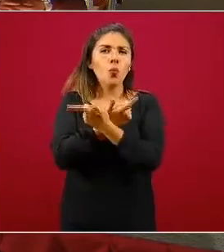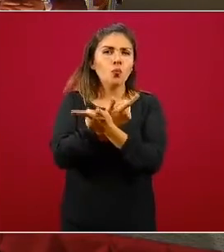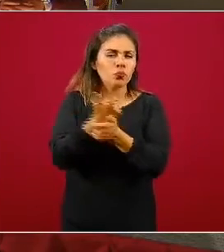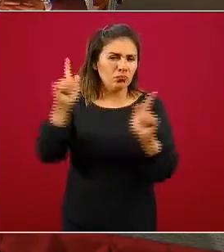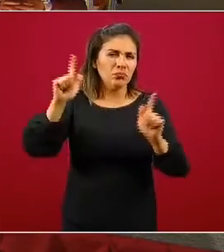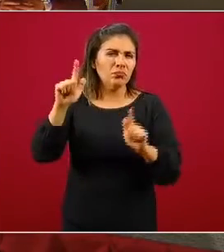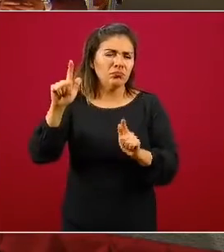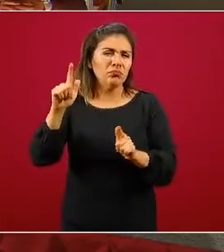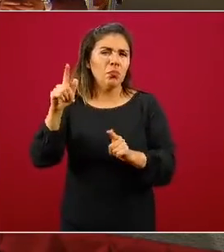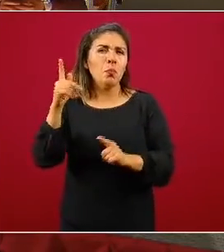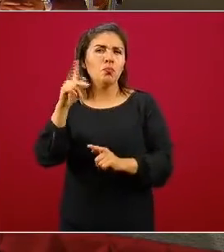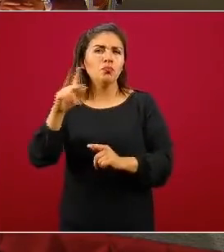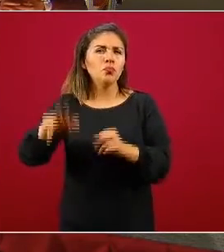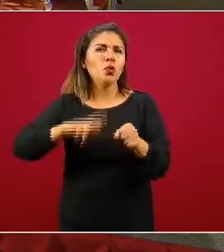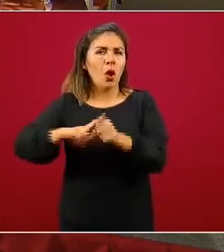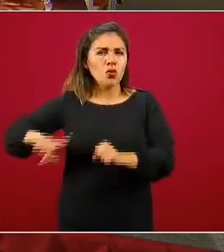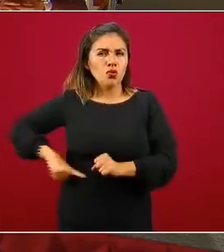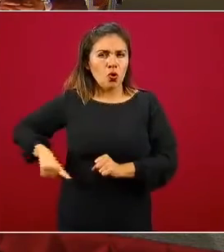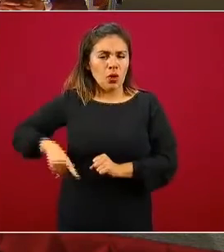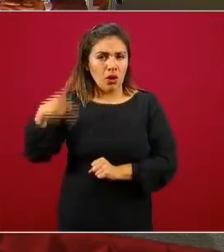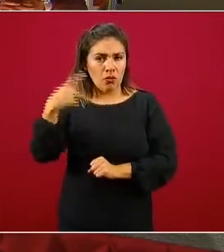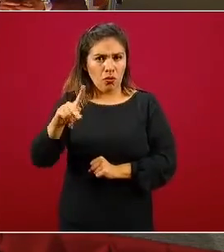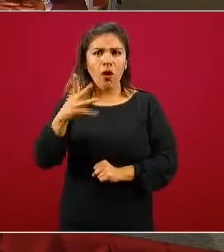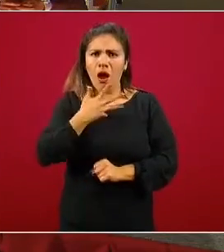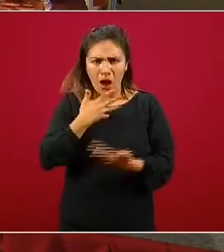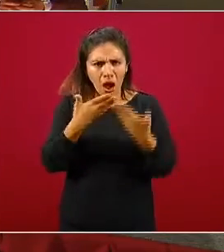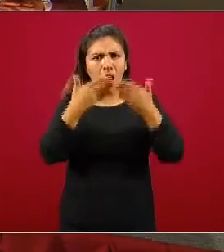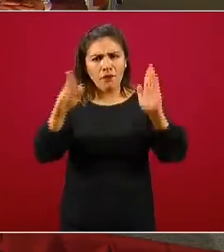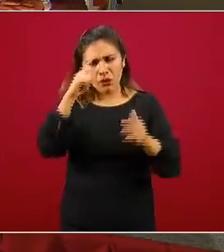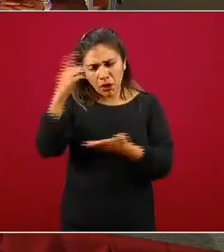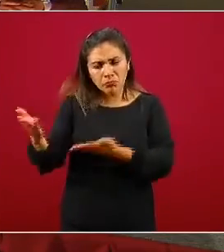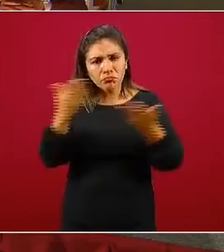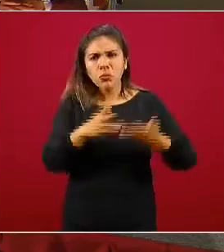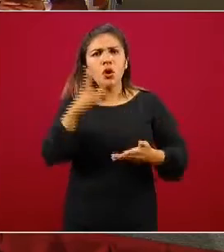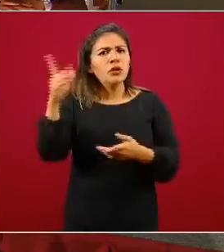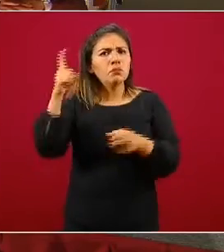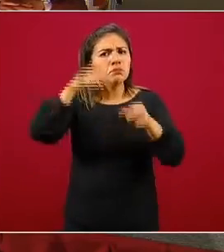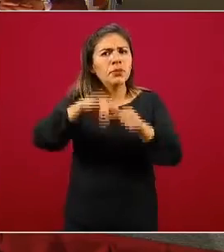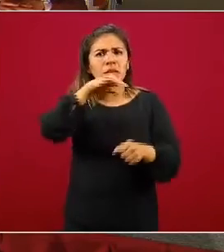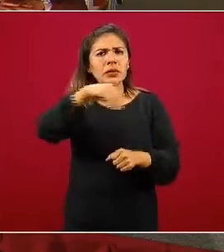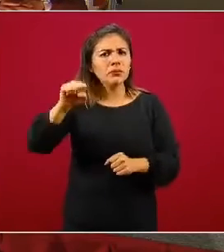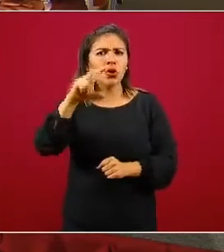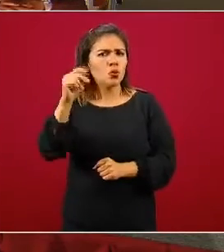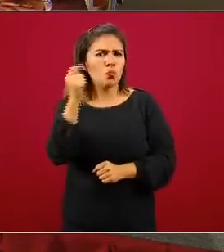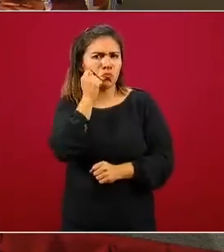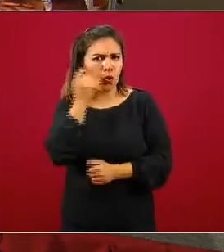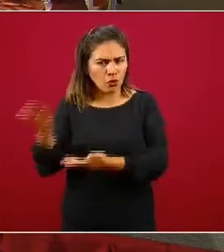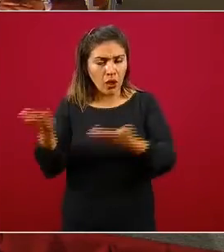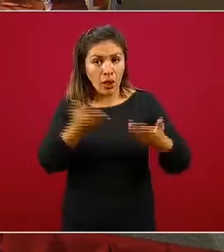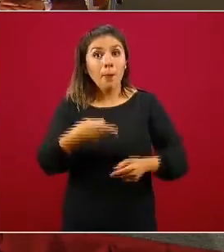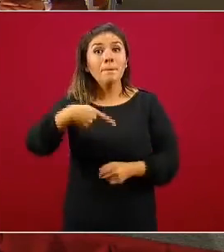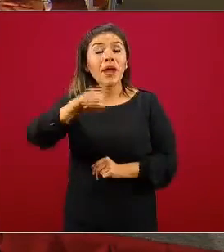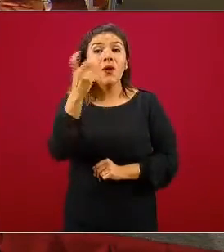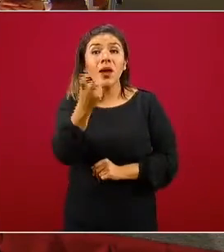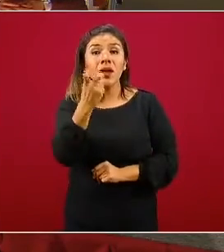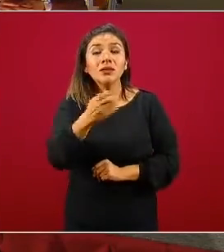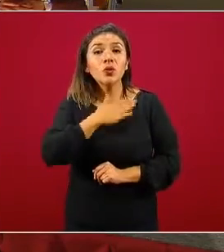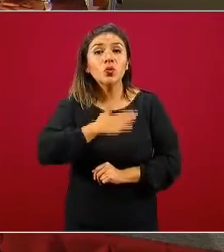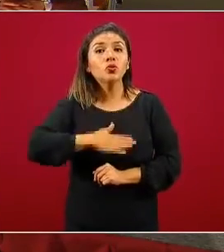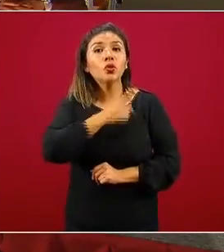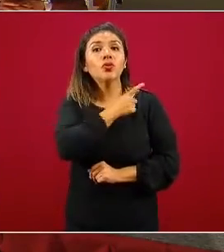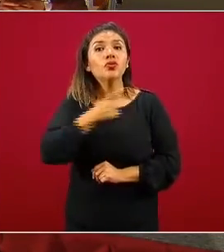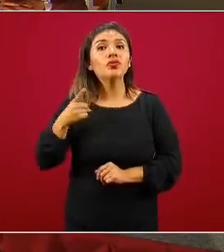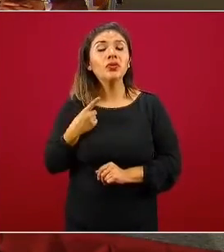que incluso ya en este momento estamos abiertos para recibir a población no derechohabiente. Pero justo eso es lo que deberíamos de